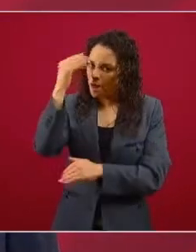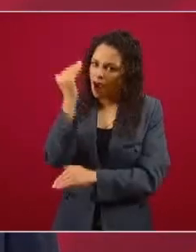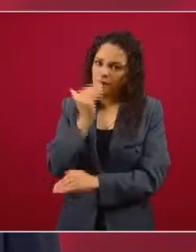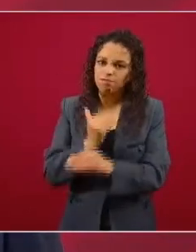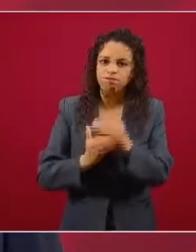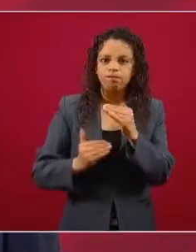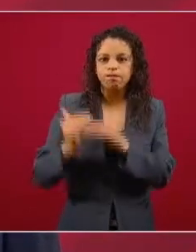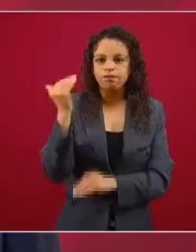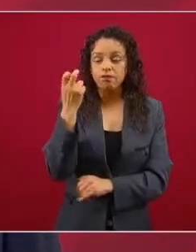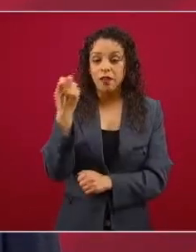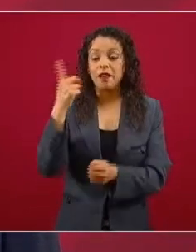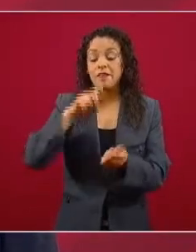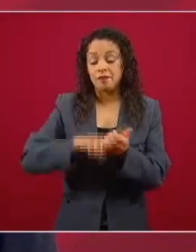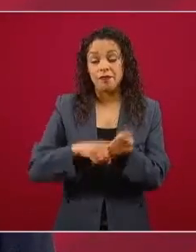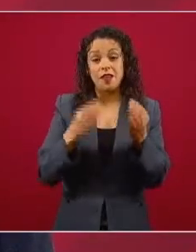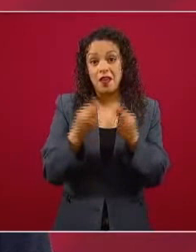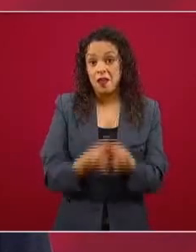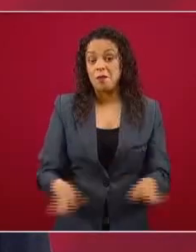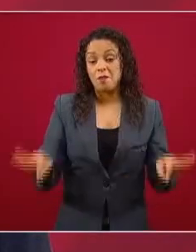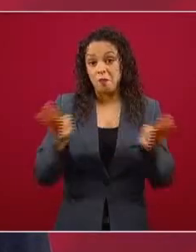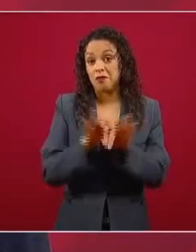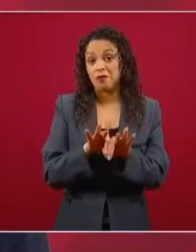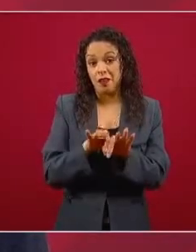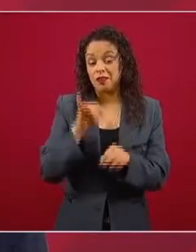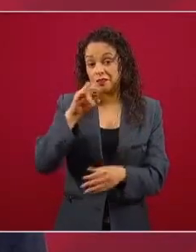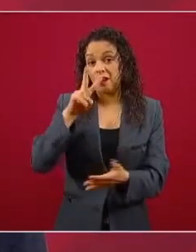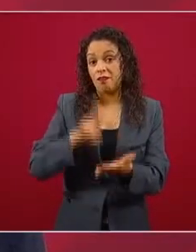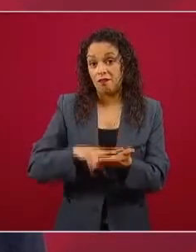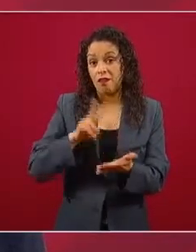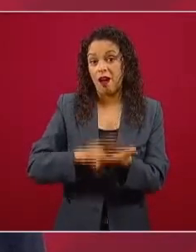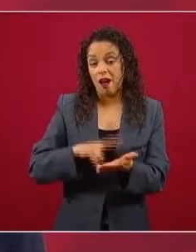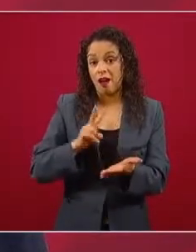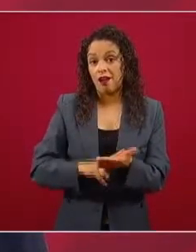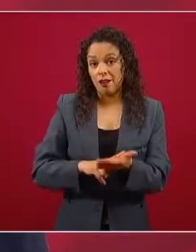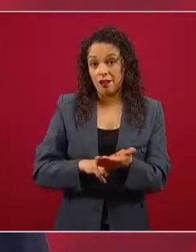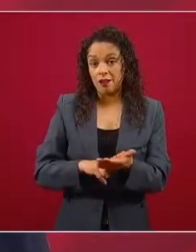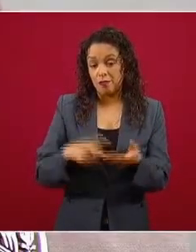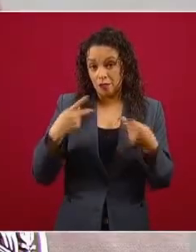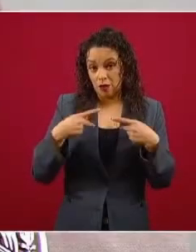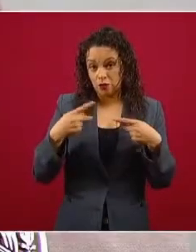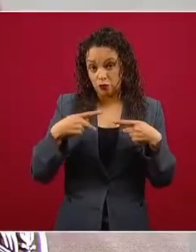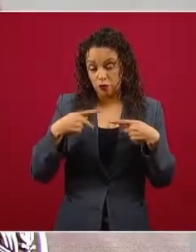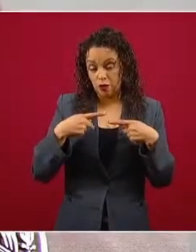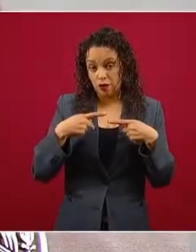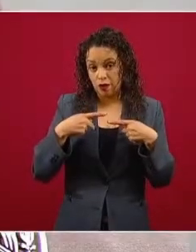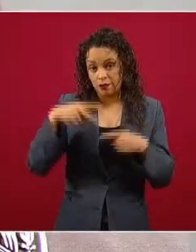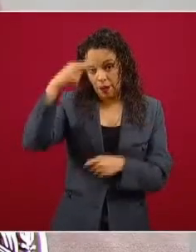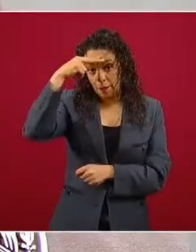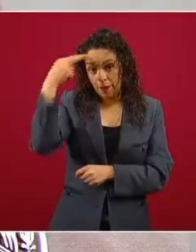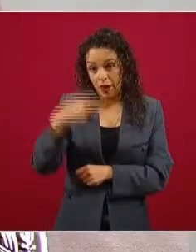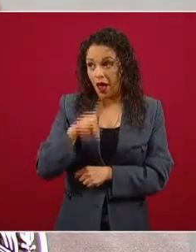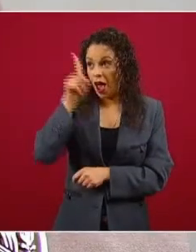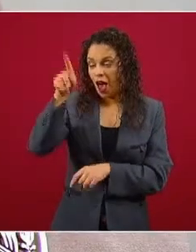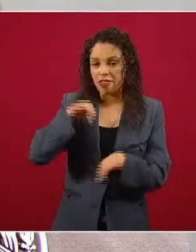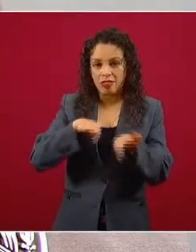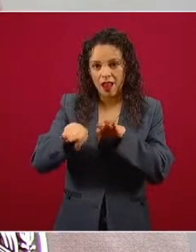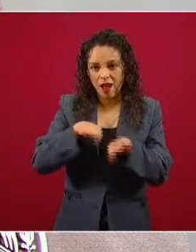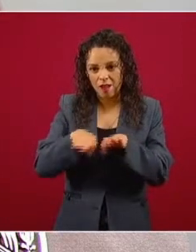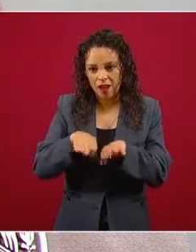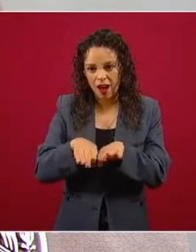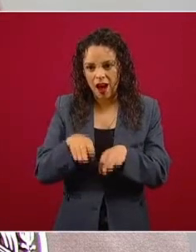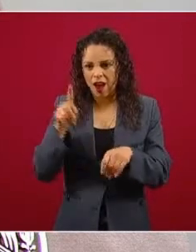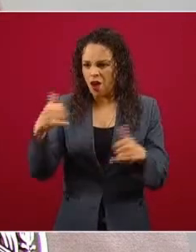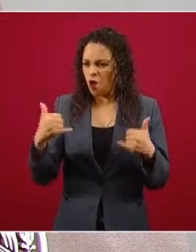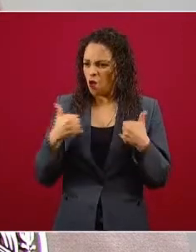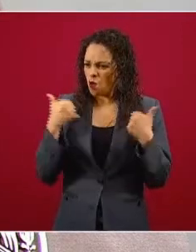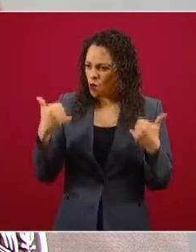la importancia que tienen los trabajadores mexicanos, su juventud,